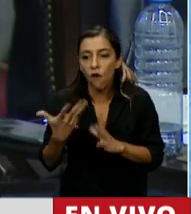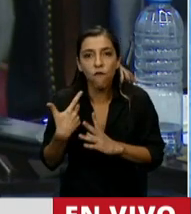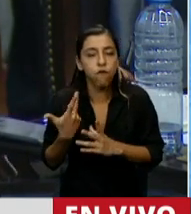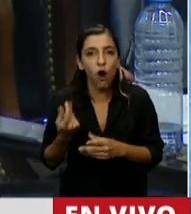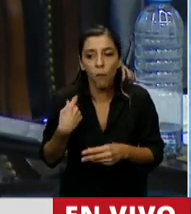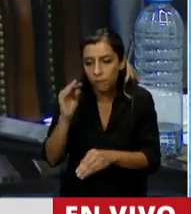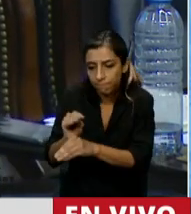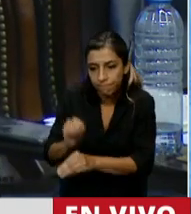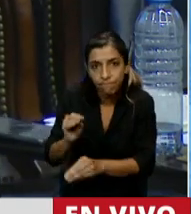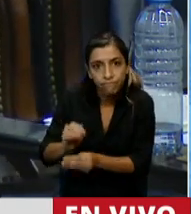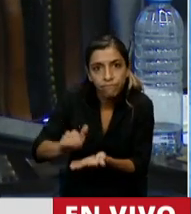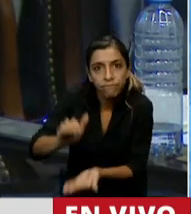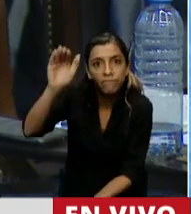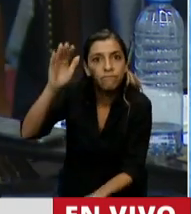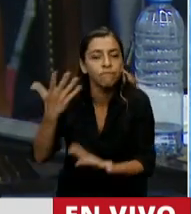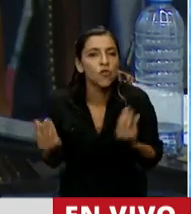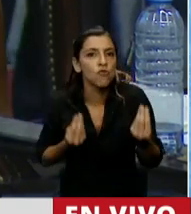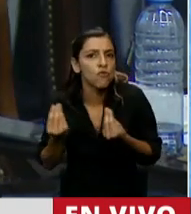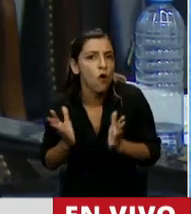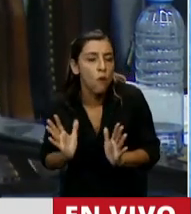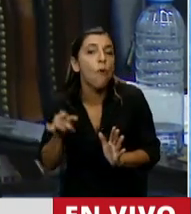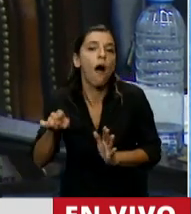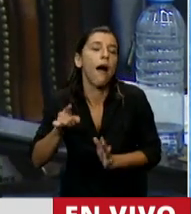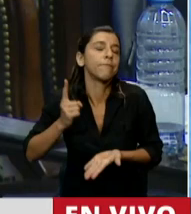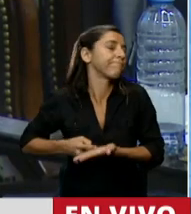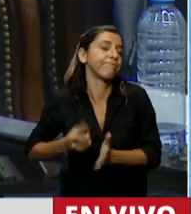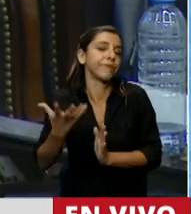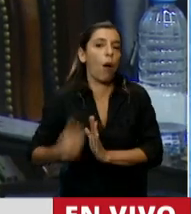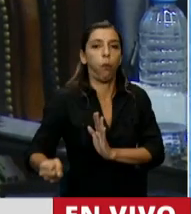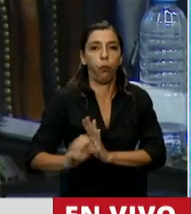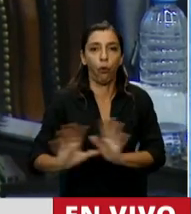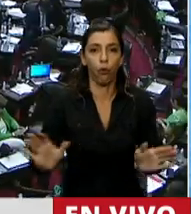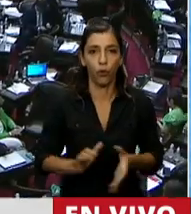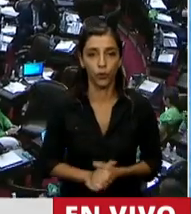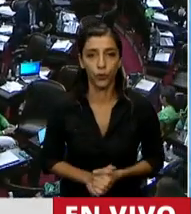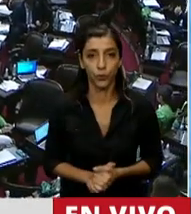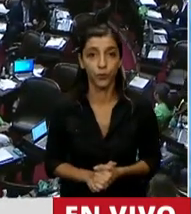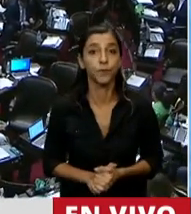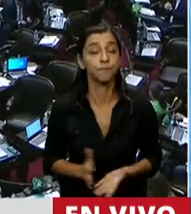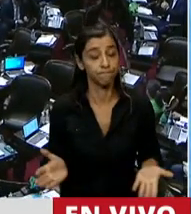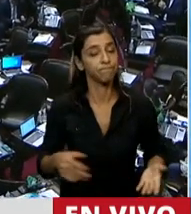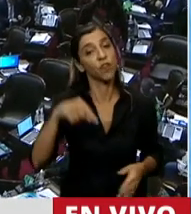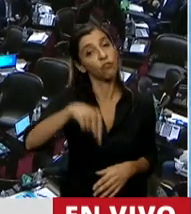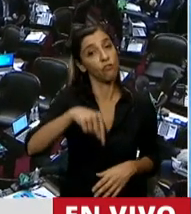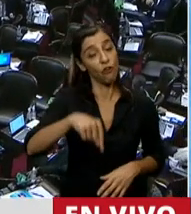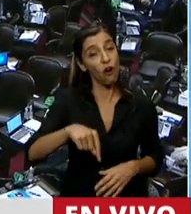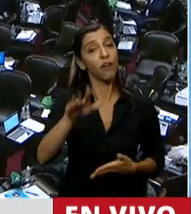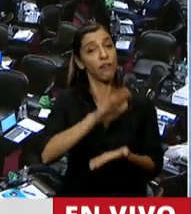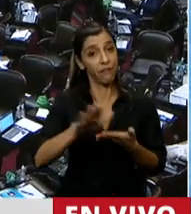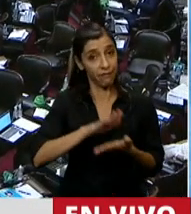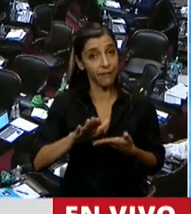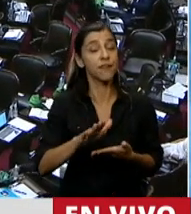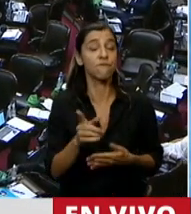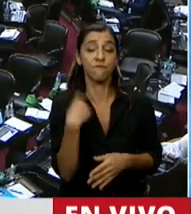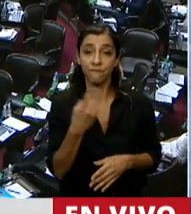la crianza de un hijo o una hija. Voy finalizando, señor presidente. Hoy, nuevamente, creo que